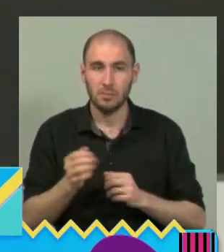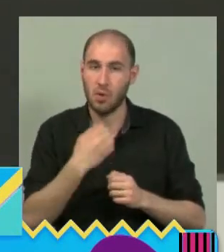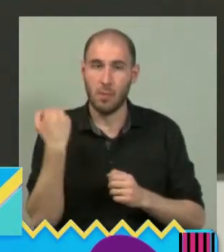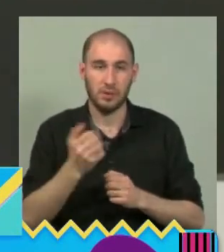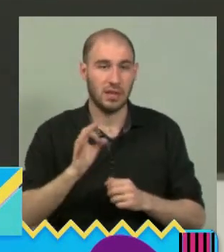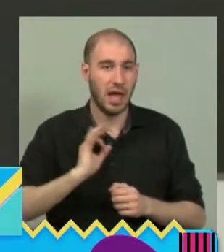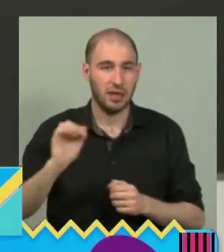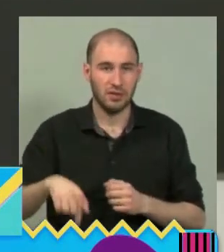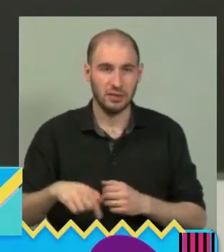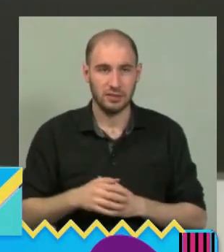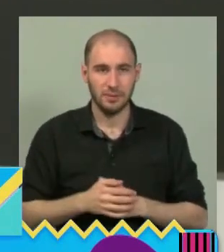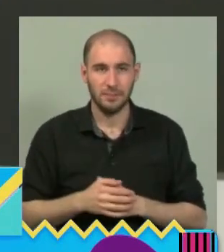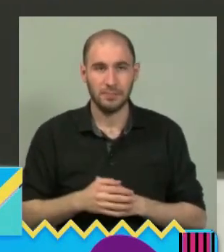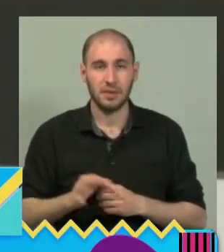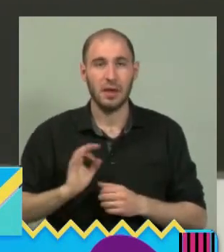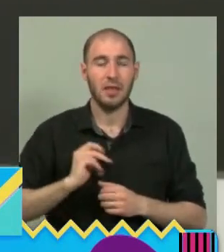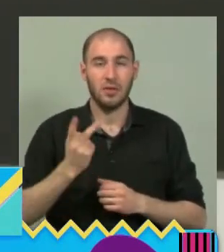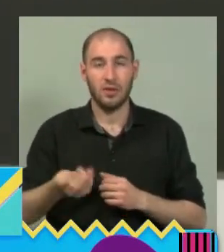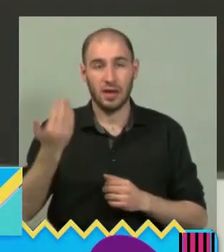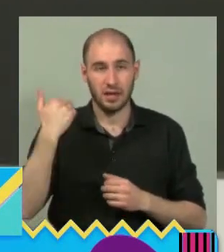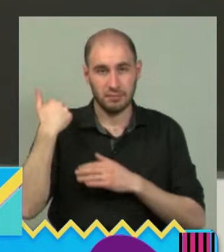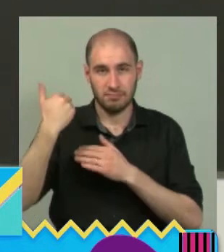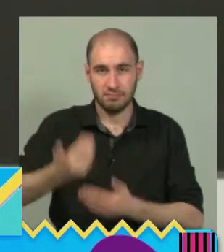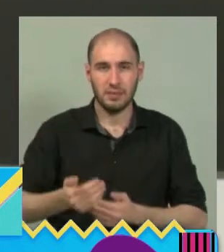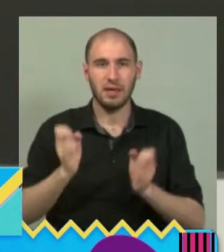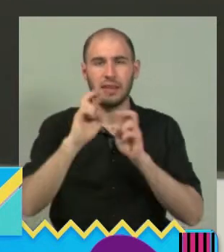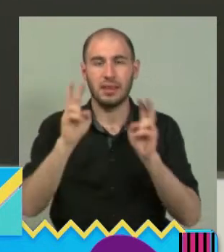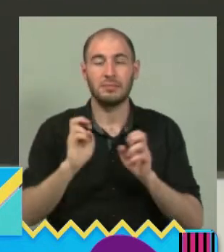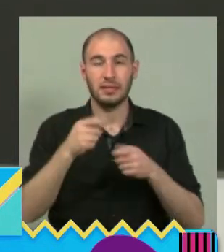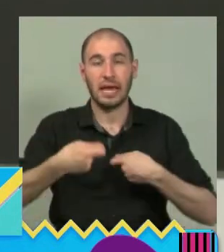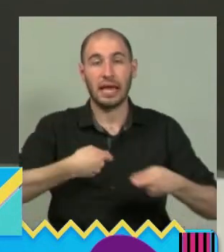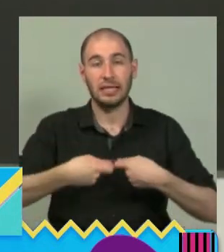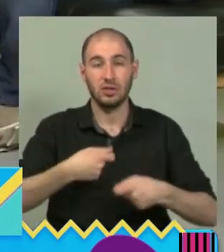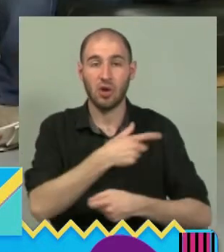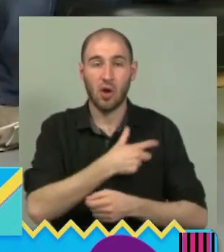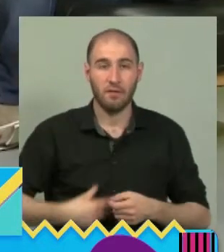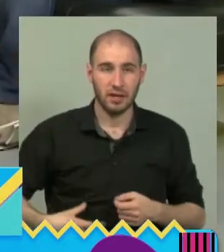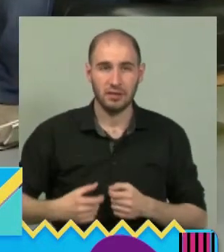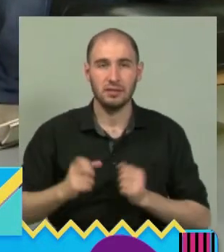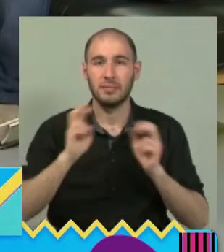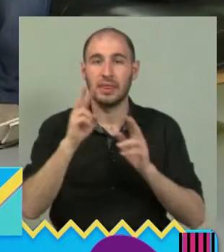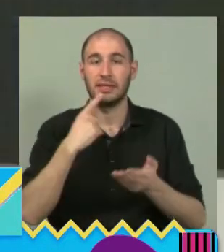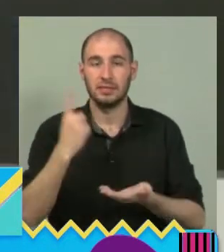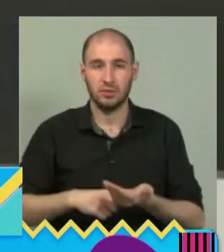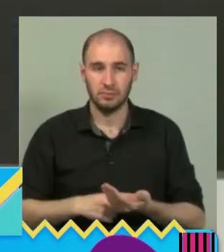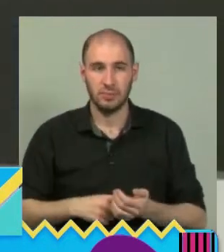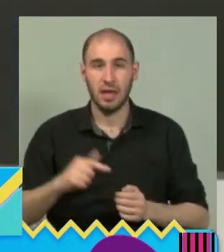este año y hace desde 2 años para acá en cuanto también a las gestiones de los gobiernos en cuanto a estas decisiones. Vamos a ir a un corte